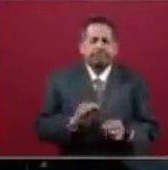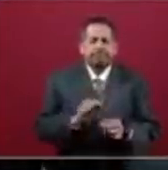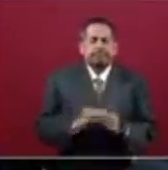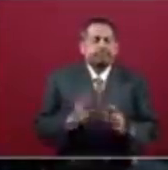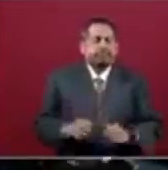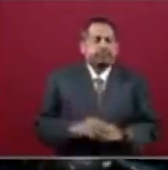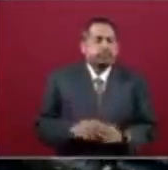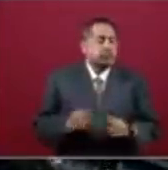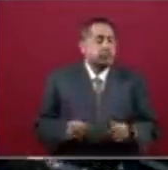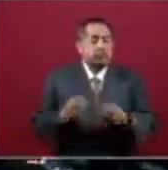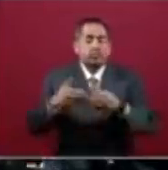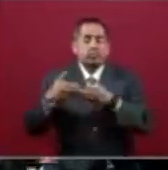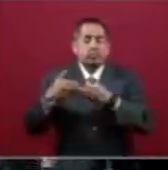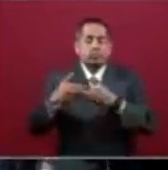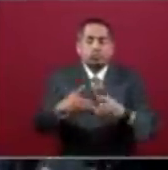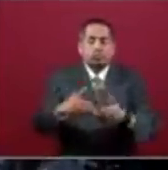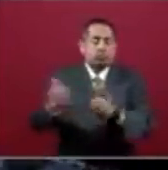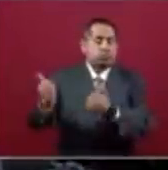cuántos barcos